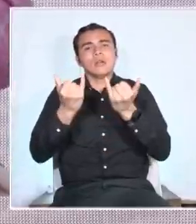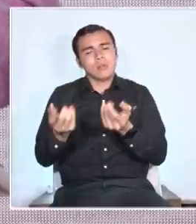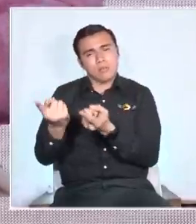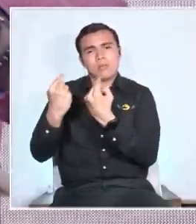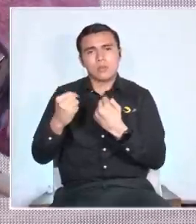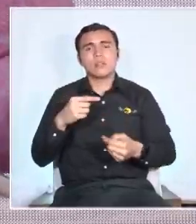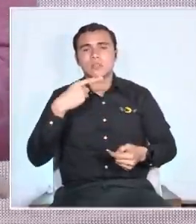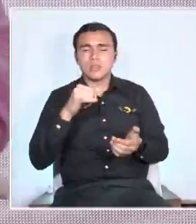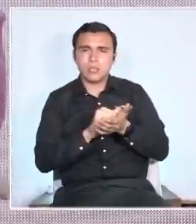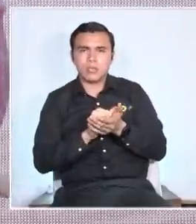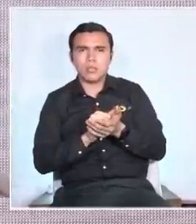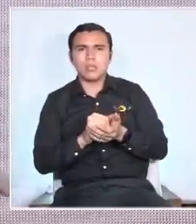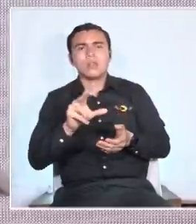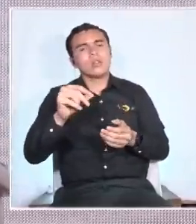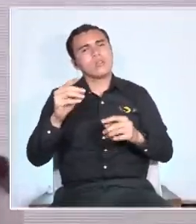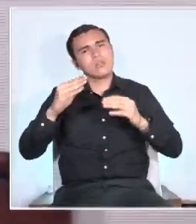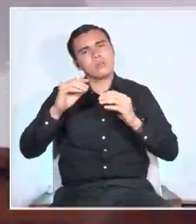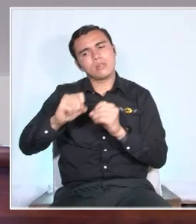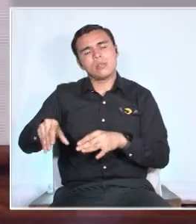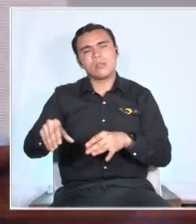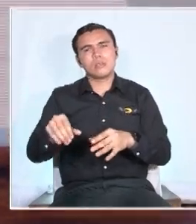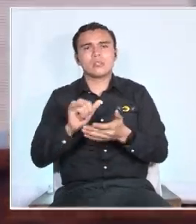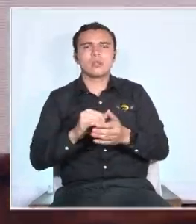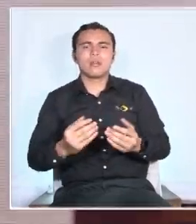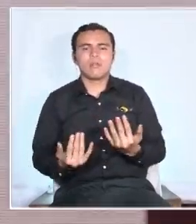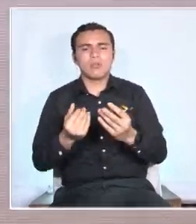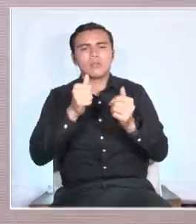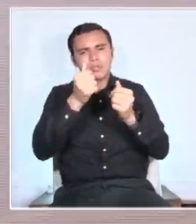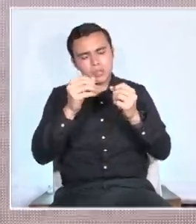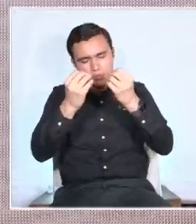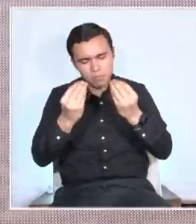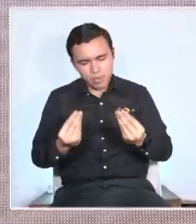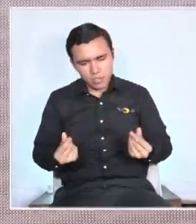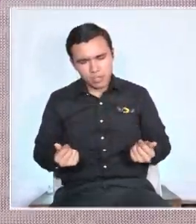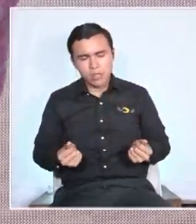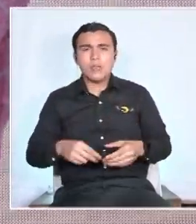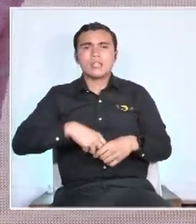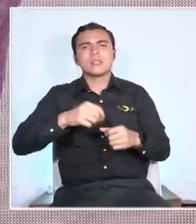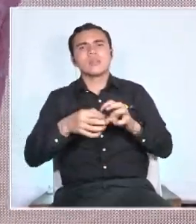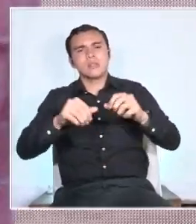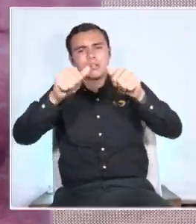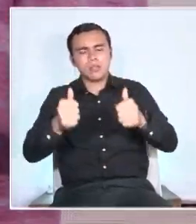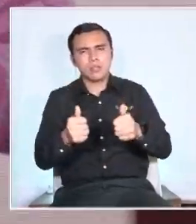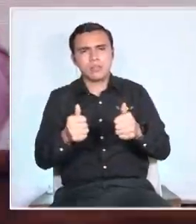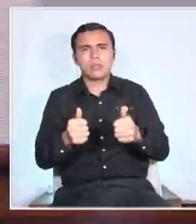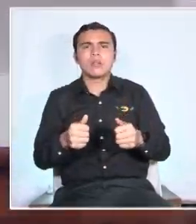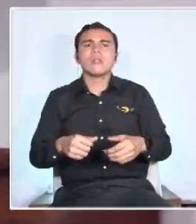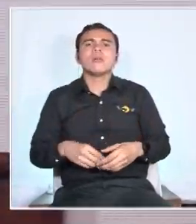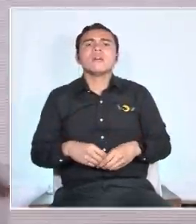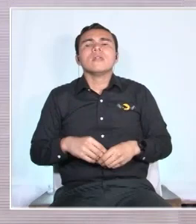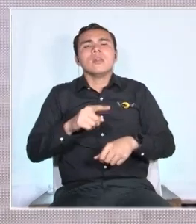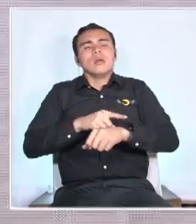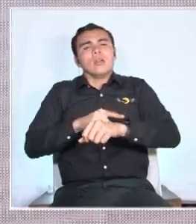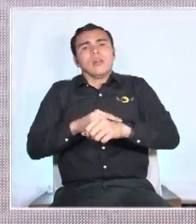que no dejes que ese fuego se apague. Porque lo que salió de este altar hace unos momentos y lo